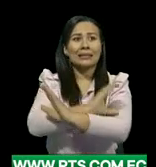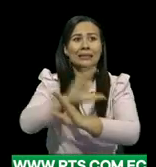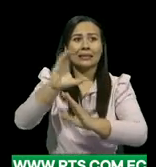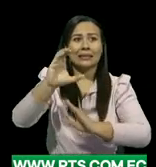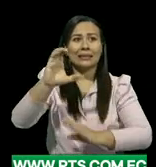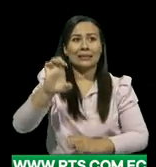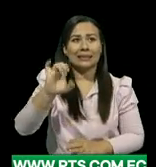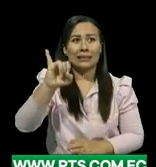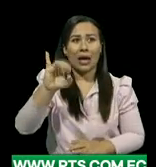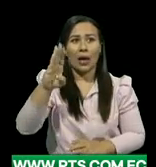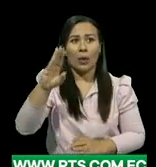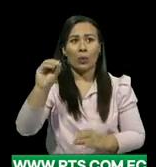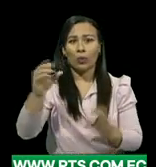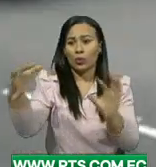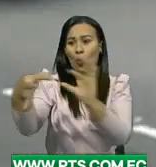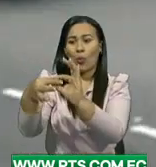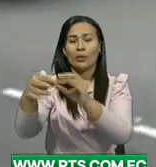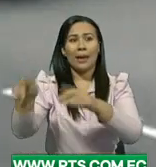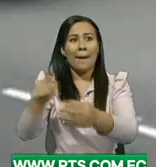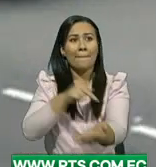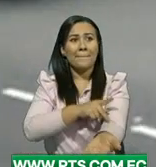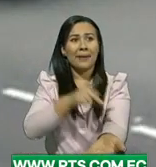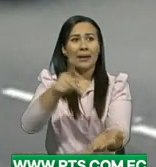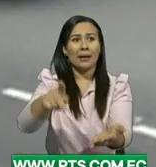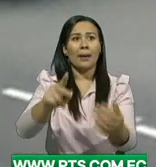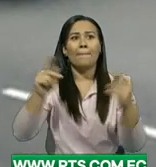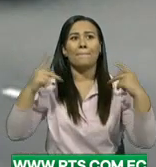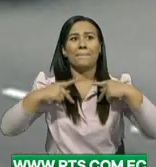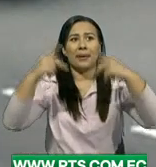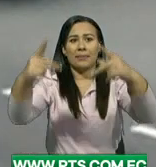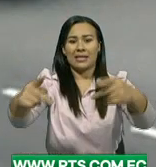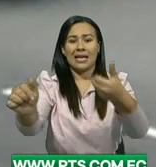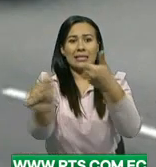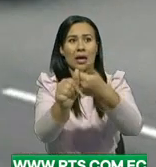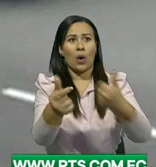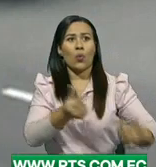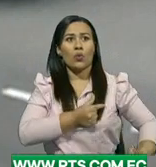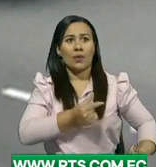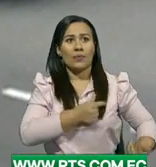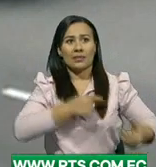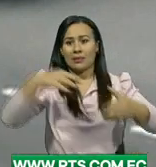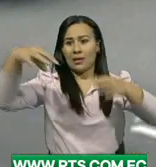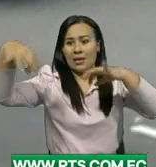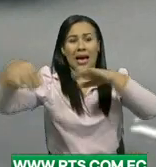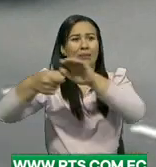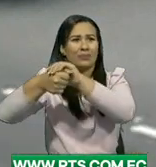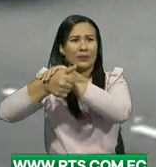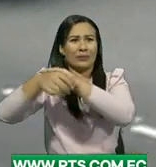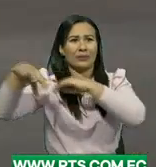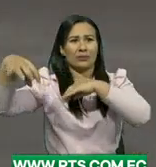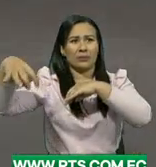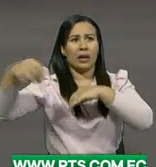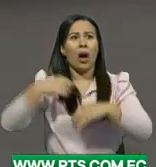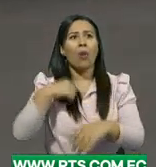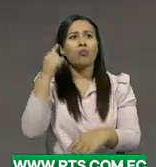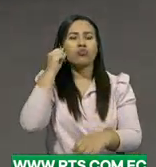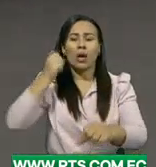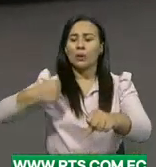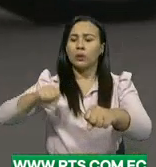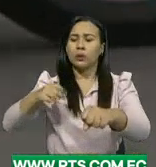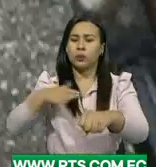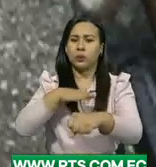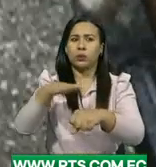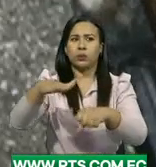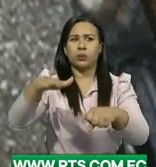justo en el tramo que une la vía perimetral con un centro de estudios superiores. Sheila Rodas, de 21 años de edad, fue atendida